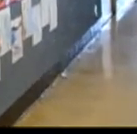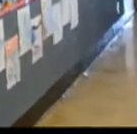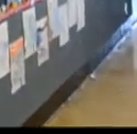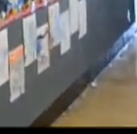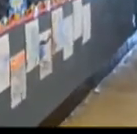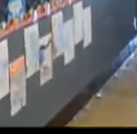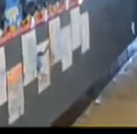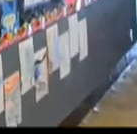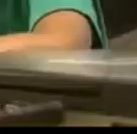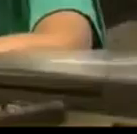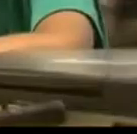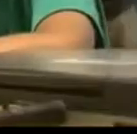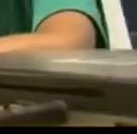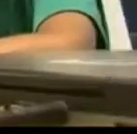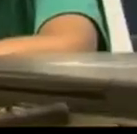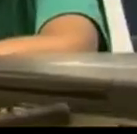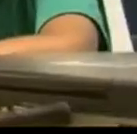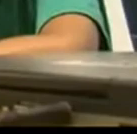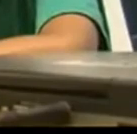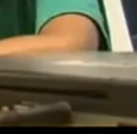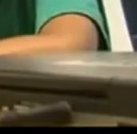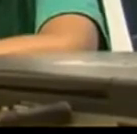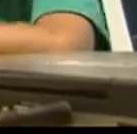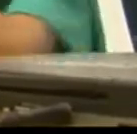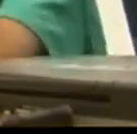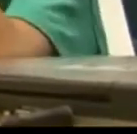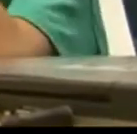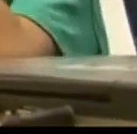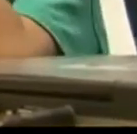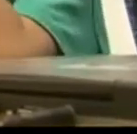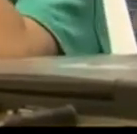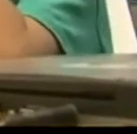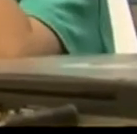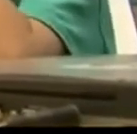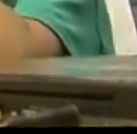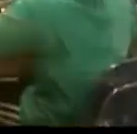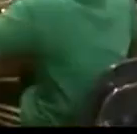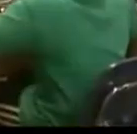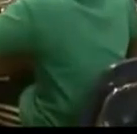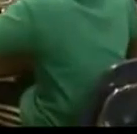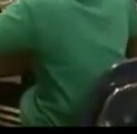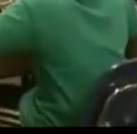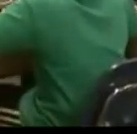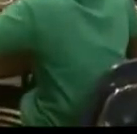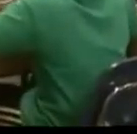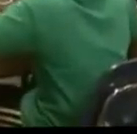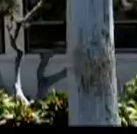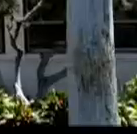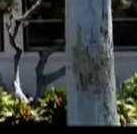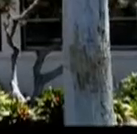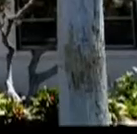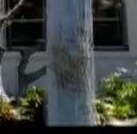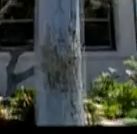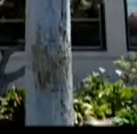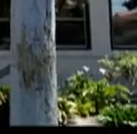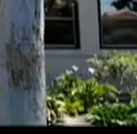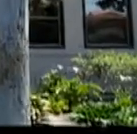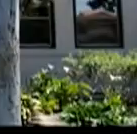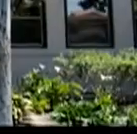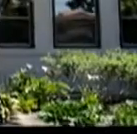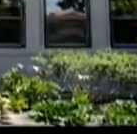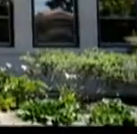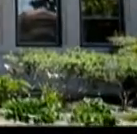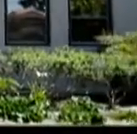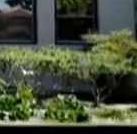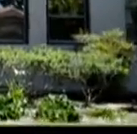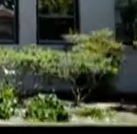Pew prevé un crecimiento de 166% en la población hispana matriculada en las escuelas de la Unión Americana. Este